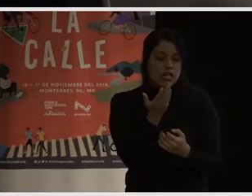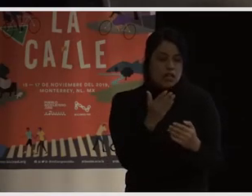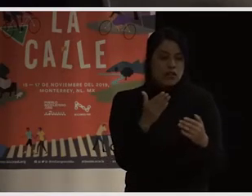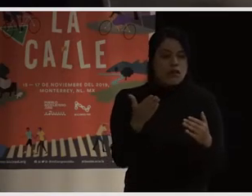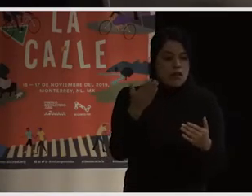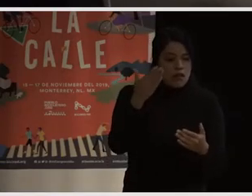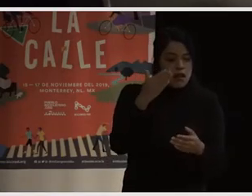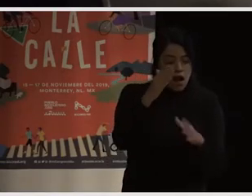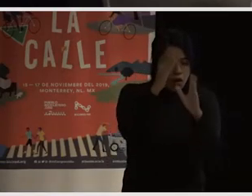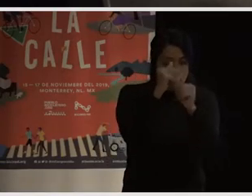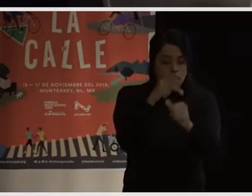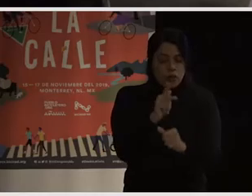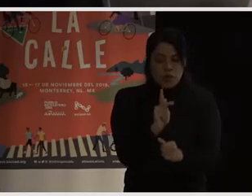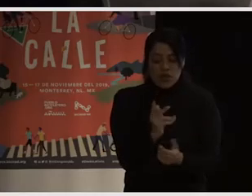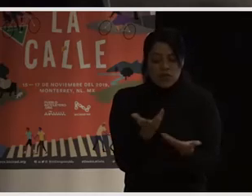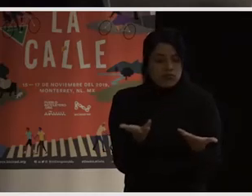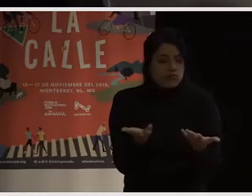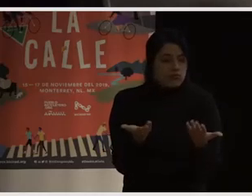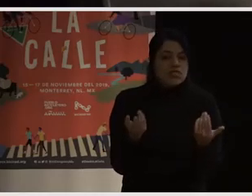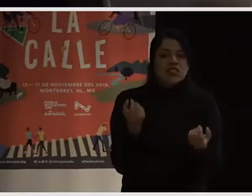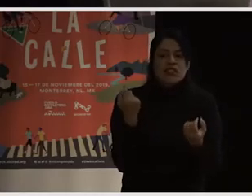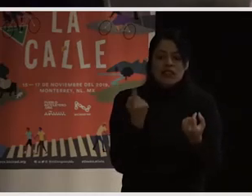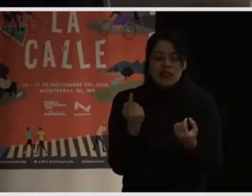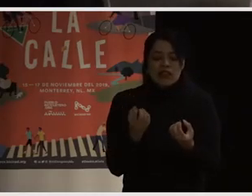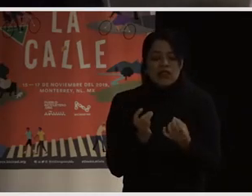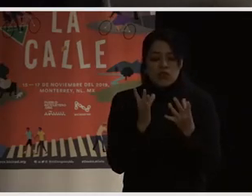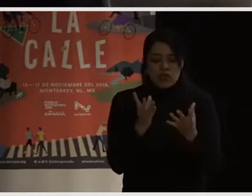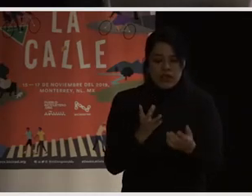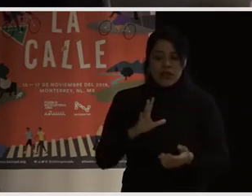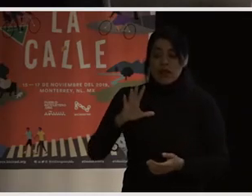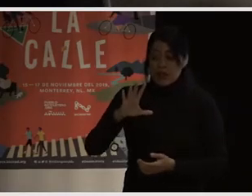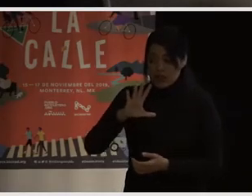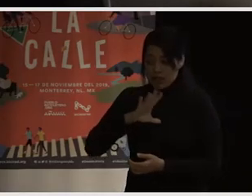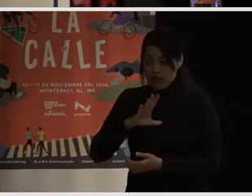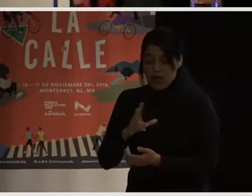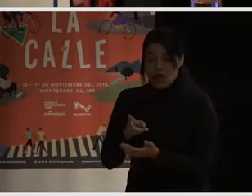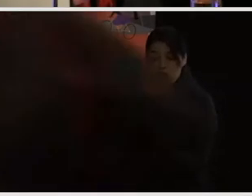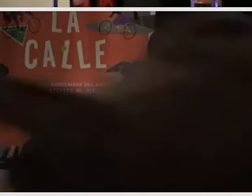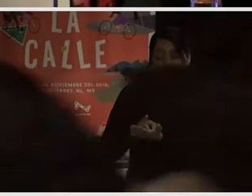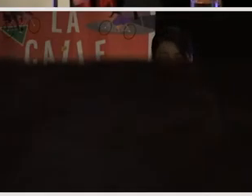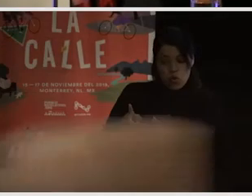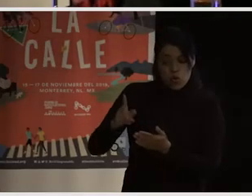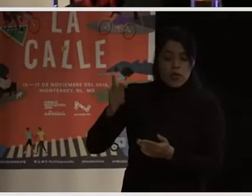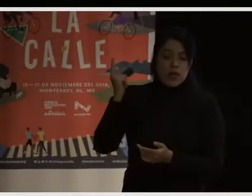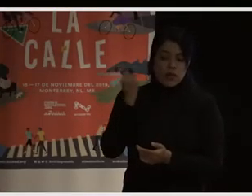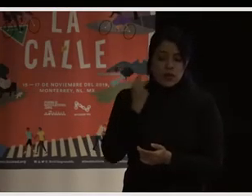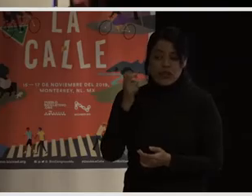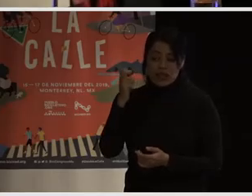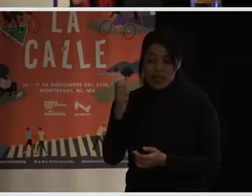es lo que está porque ha pasado no es decir está voluntad política que existe de que estos cambios sean así